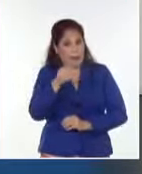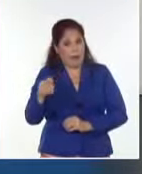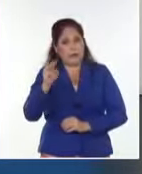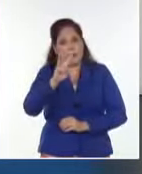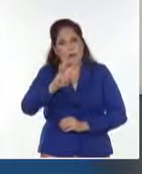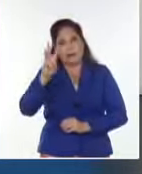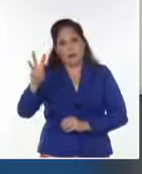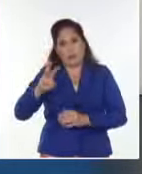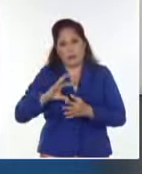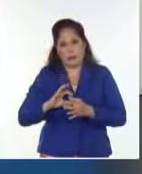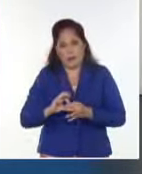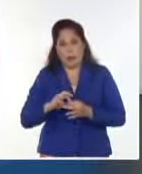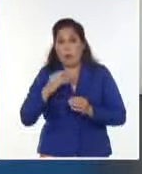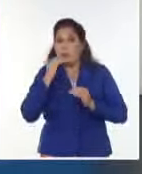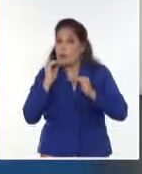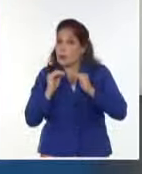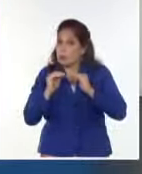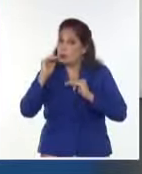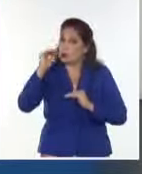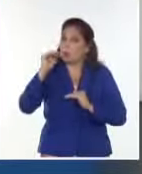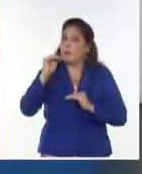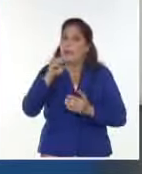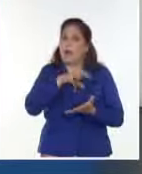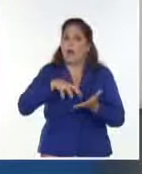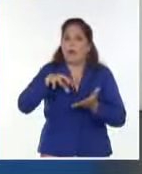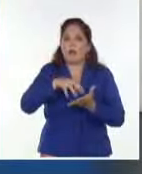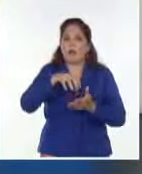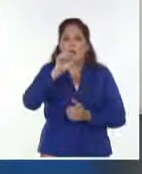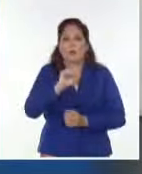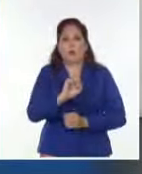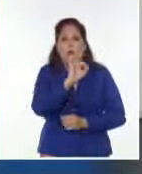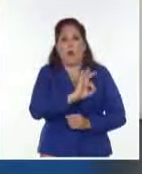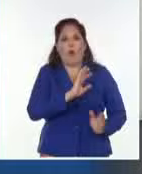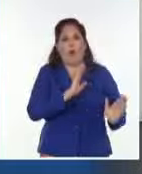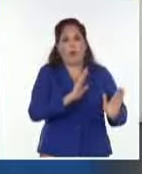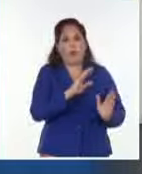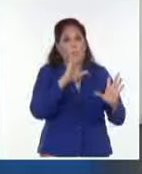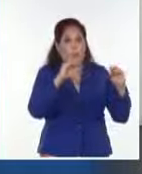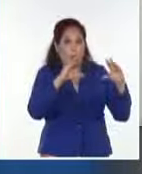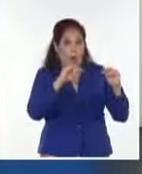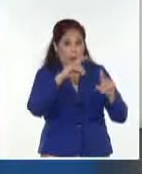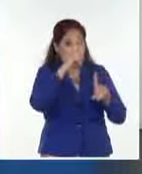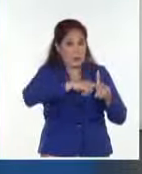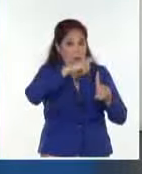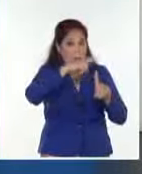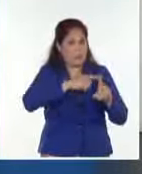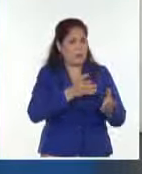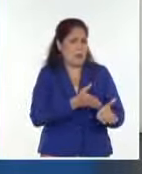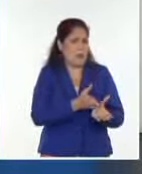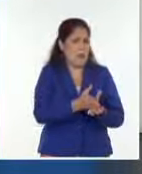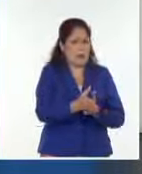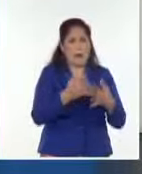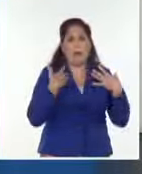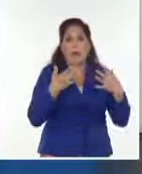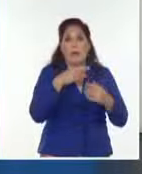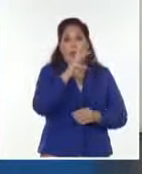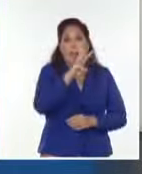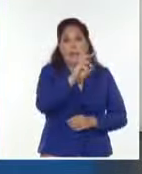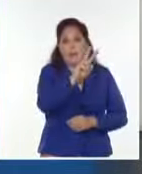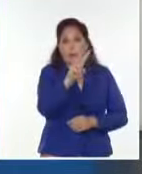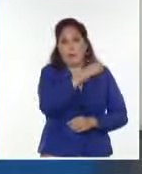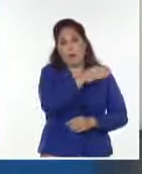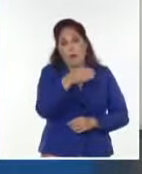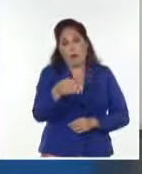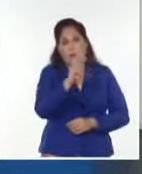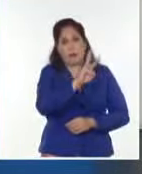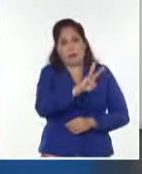grados Celsius pueden ser superiores en algunas localidades del sur oriental, y en la noche las temperaturas también se mantienen elevadas con valores entre 32